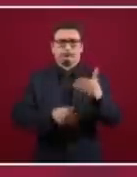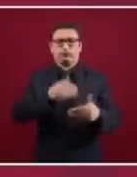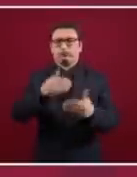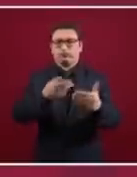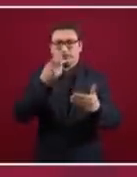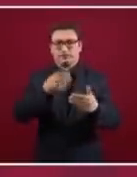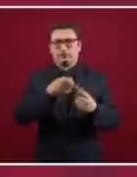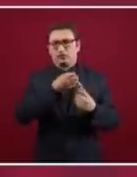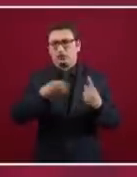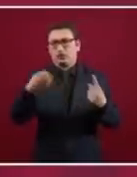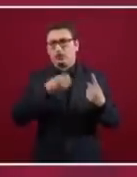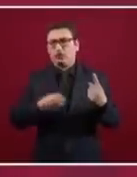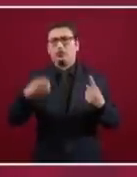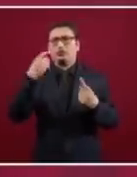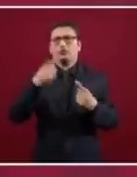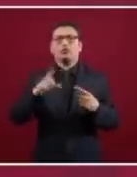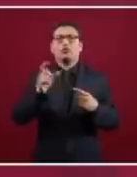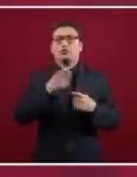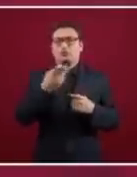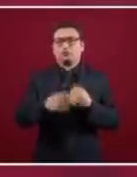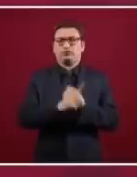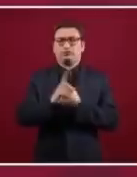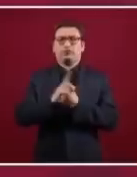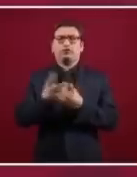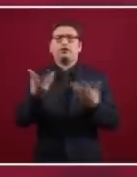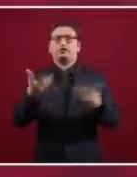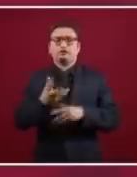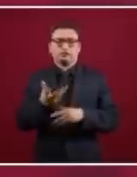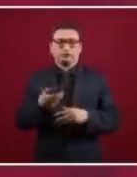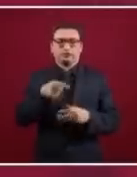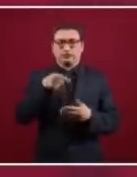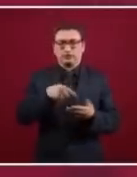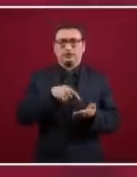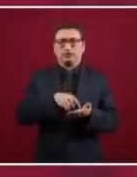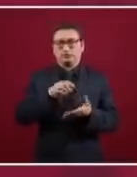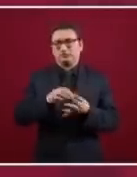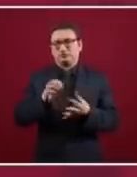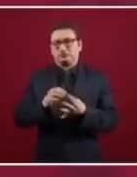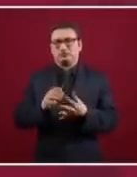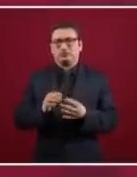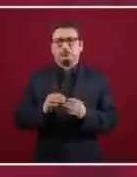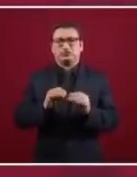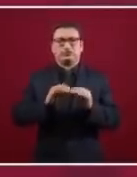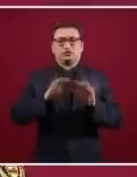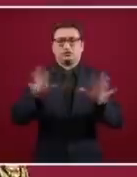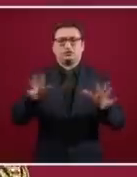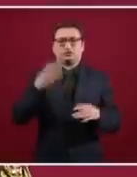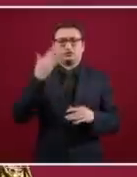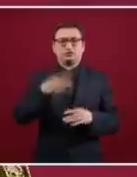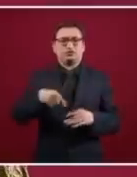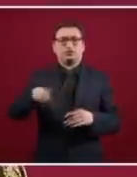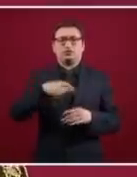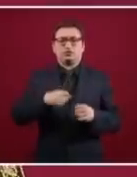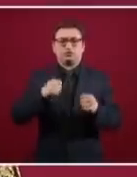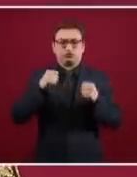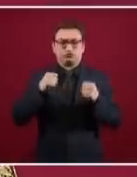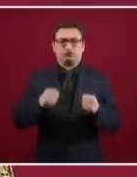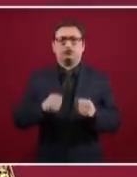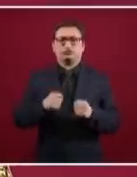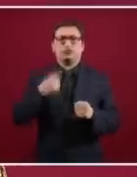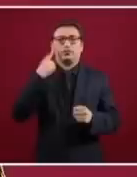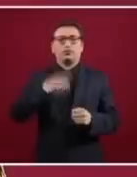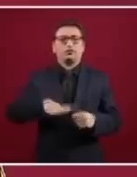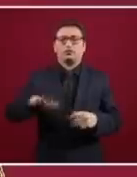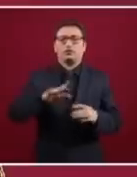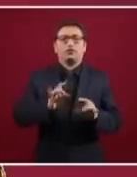emplear cuando estamos en situaciones en que hay que emplear el uso de la fuerza para atender